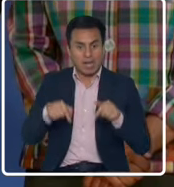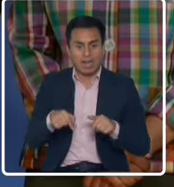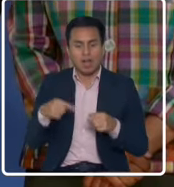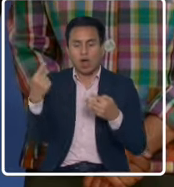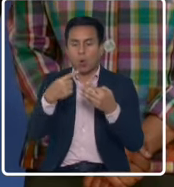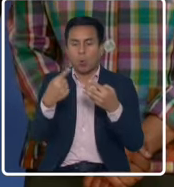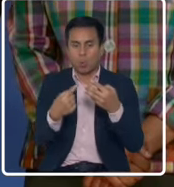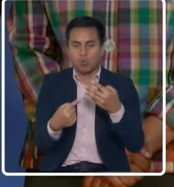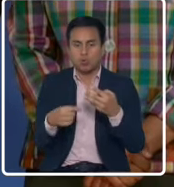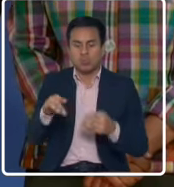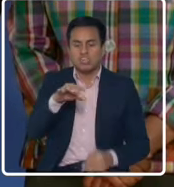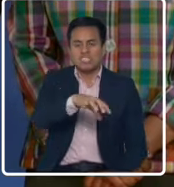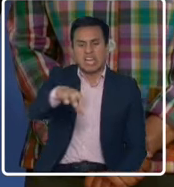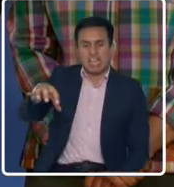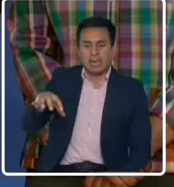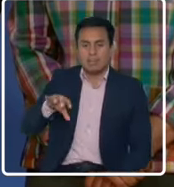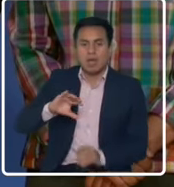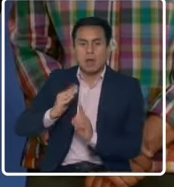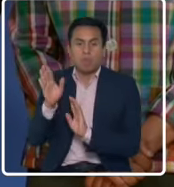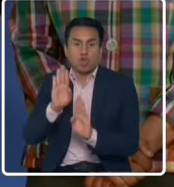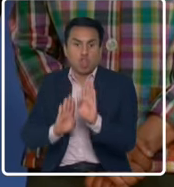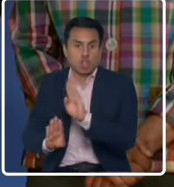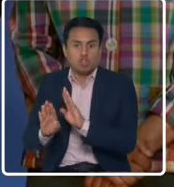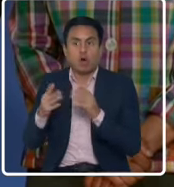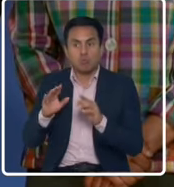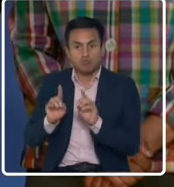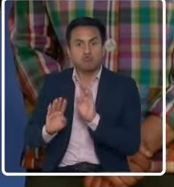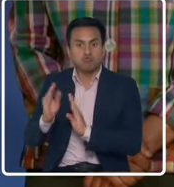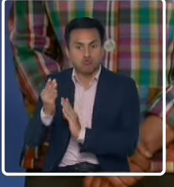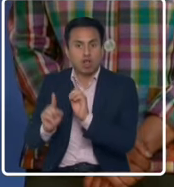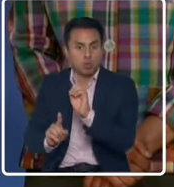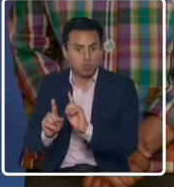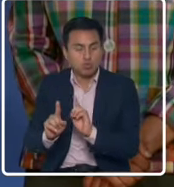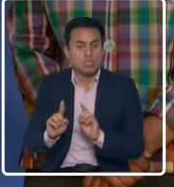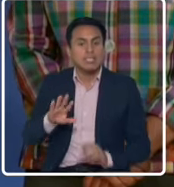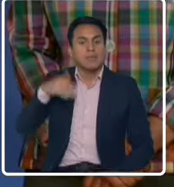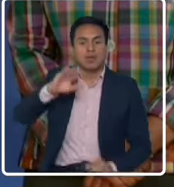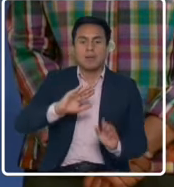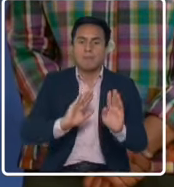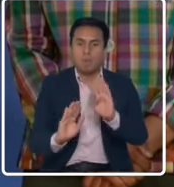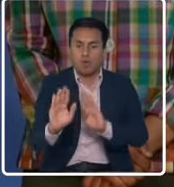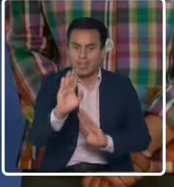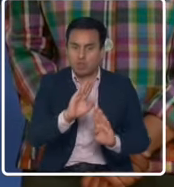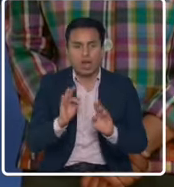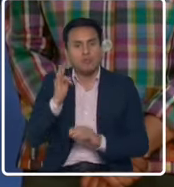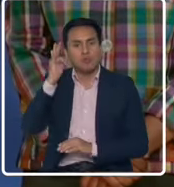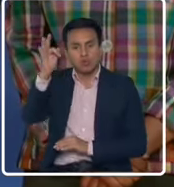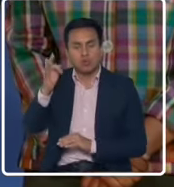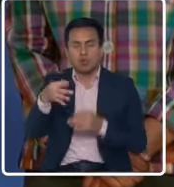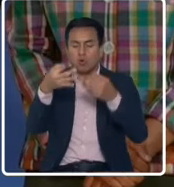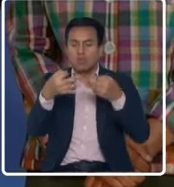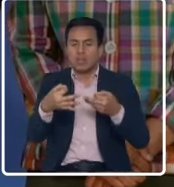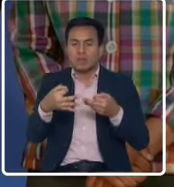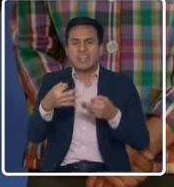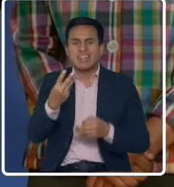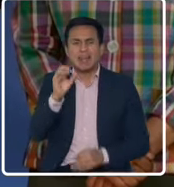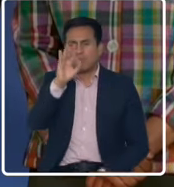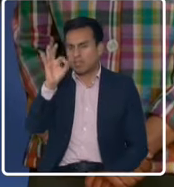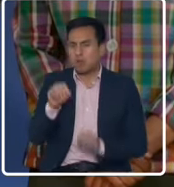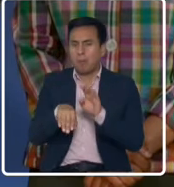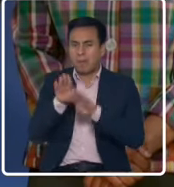hay un conjunto de salares que van a ser protegidos algunos de ellos ya están siendo protegidos Y otros van a ser protegidos en el futuro para configurar algo más del